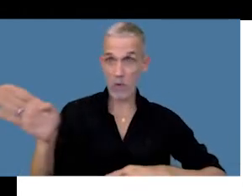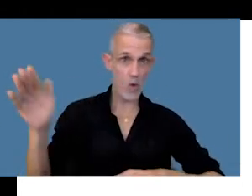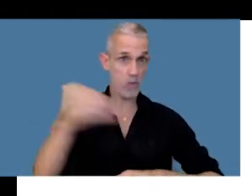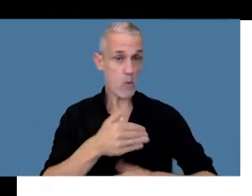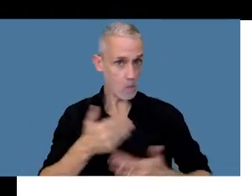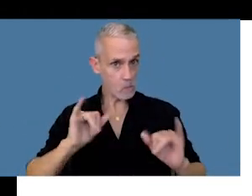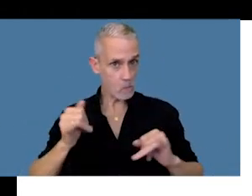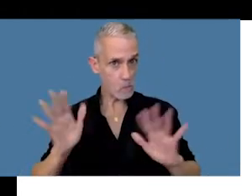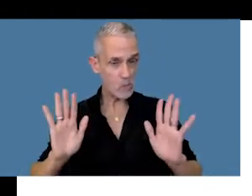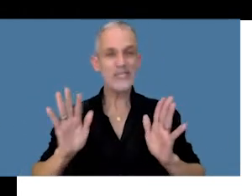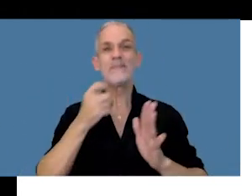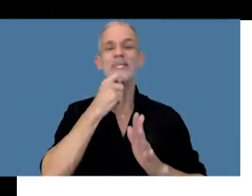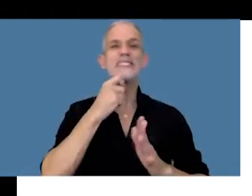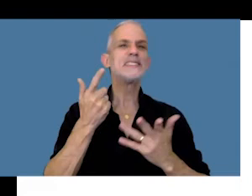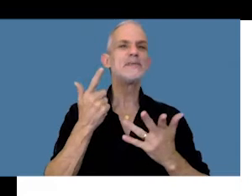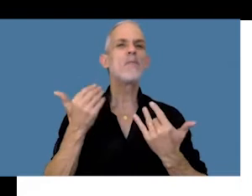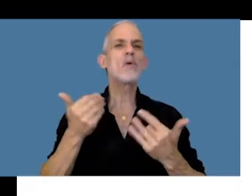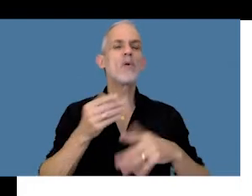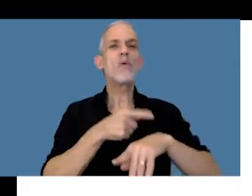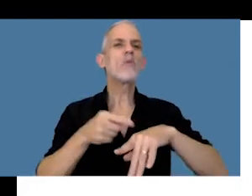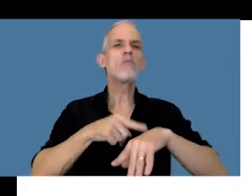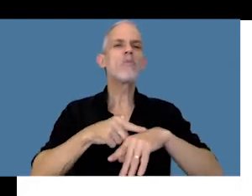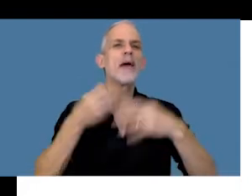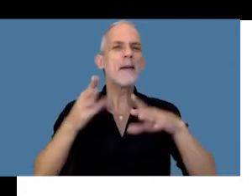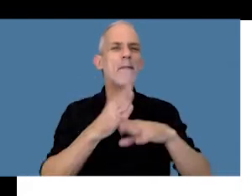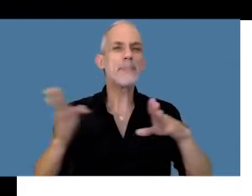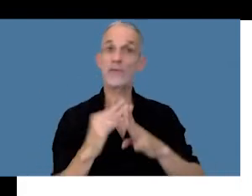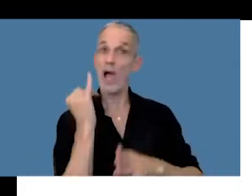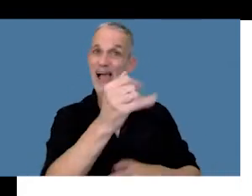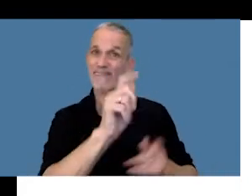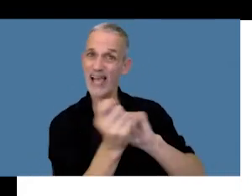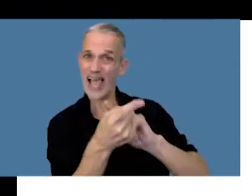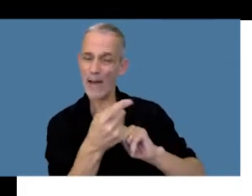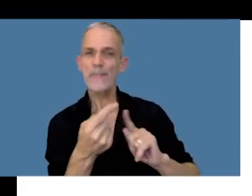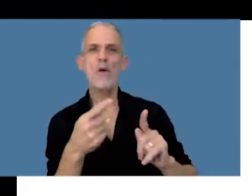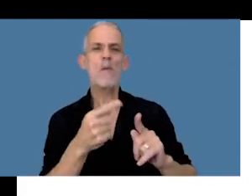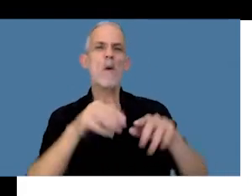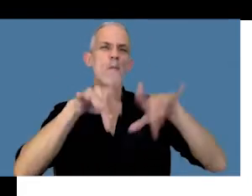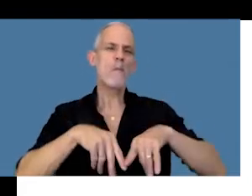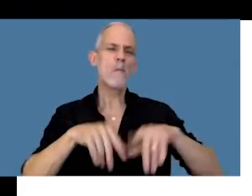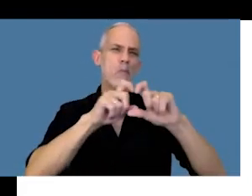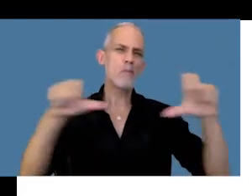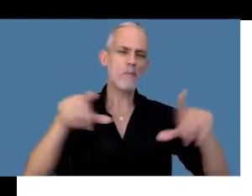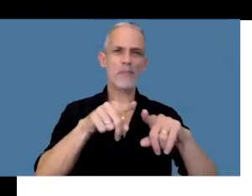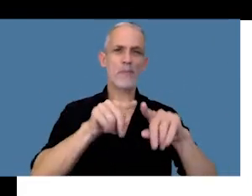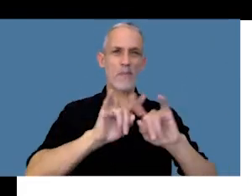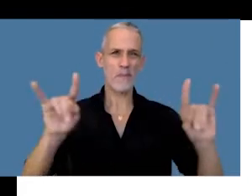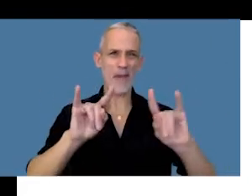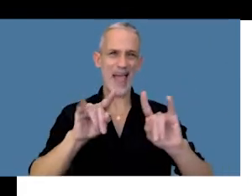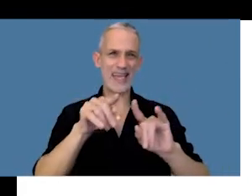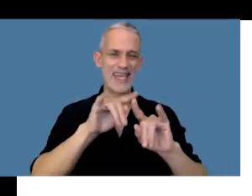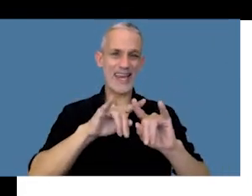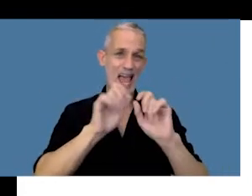momento. ¿Cuándo va a tener efecto? Comunica el cambio, ya sea por el portal, por registro tributario, realiza